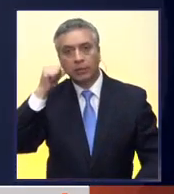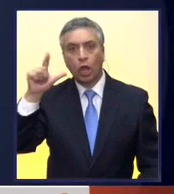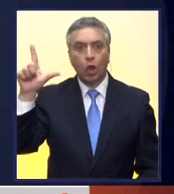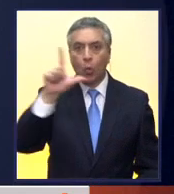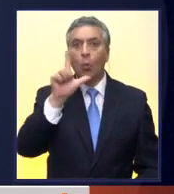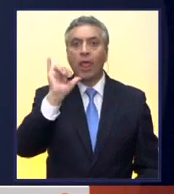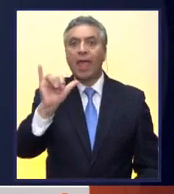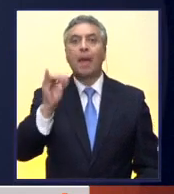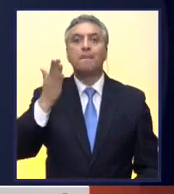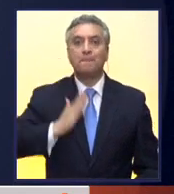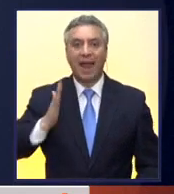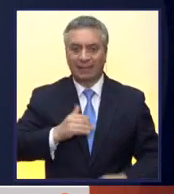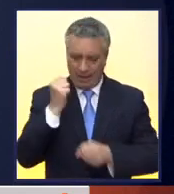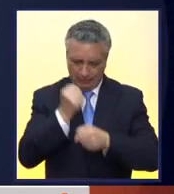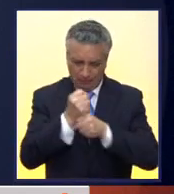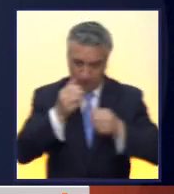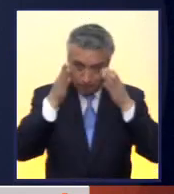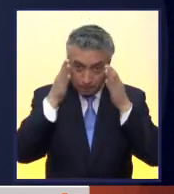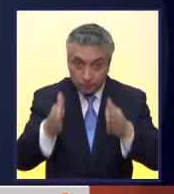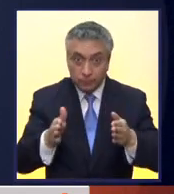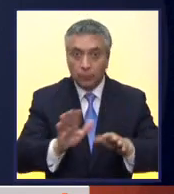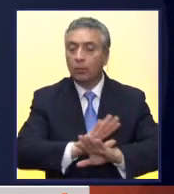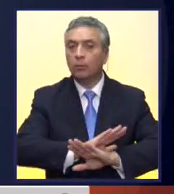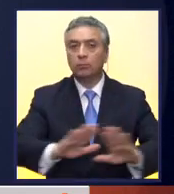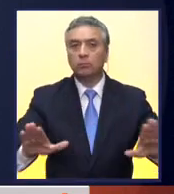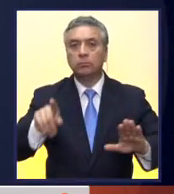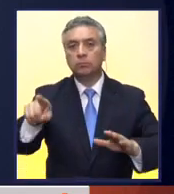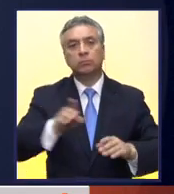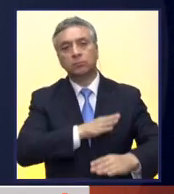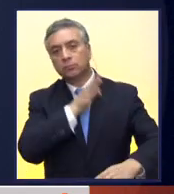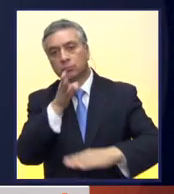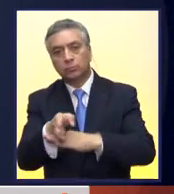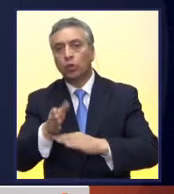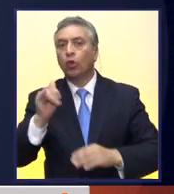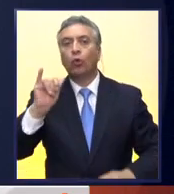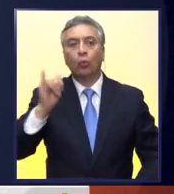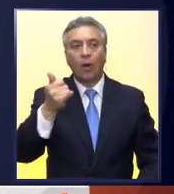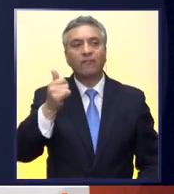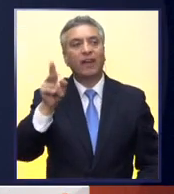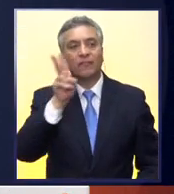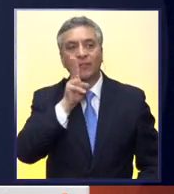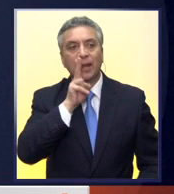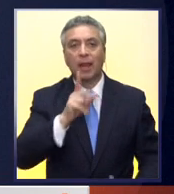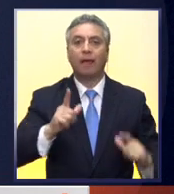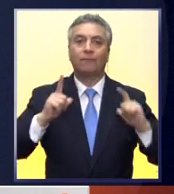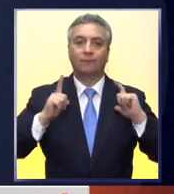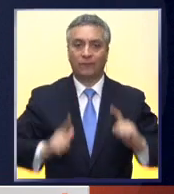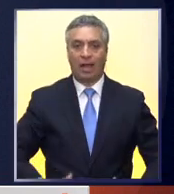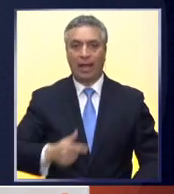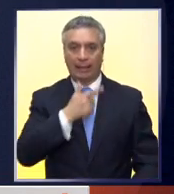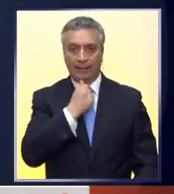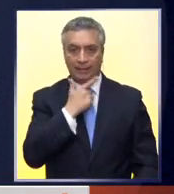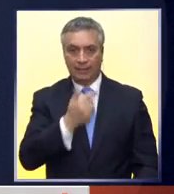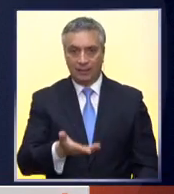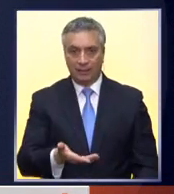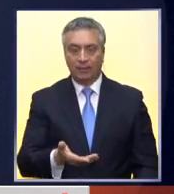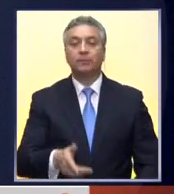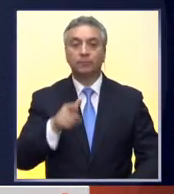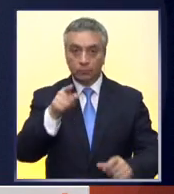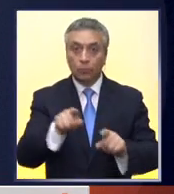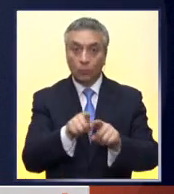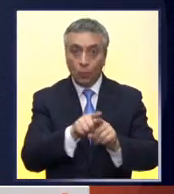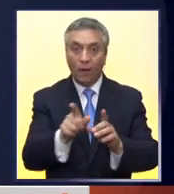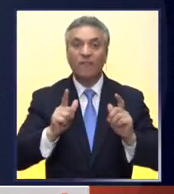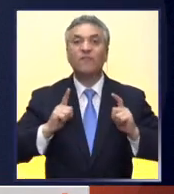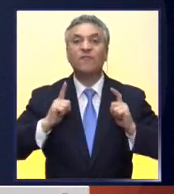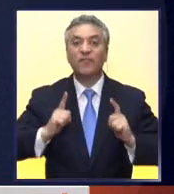martes, para así no tener que ir a la sede legislativa ni jueves ni viernes, coincidiendo con el apetecido